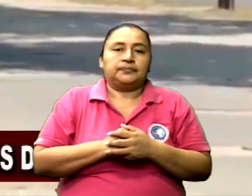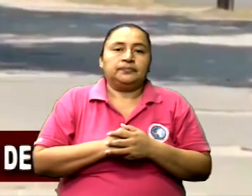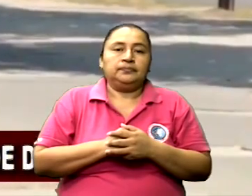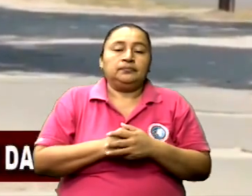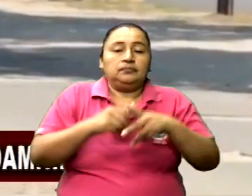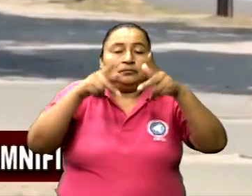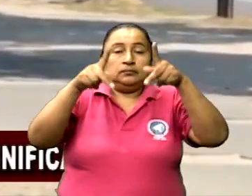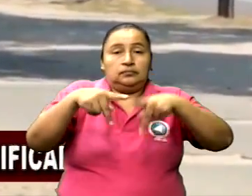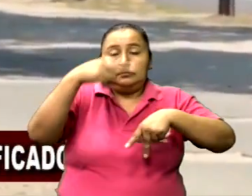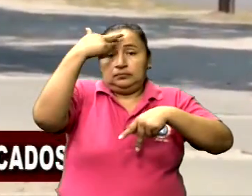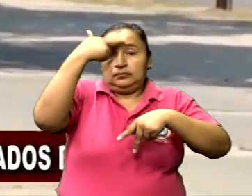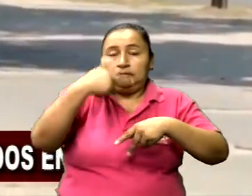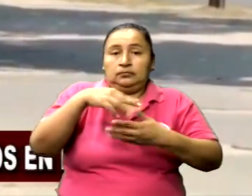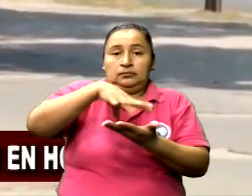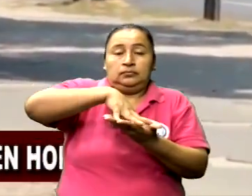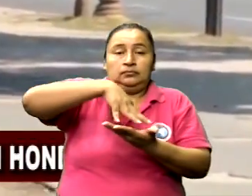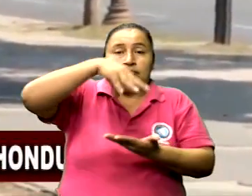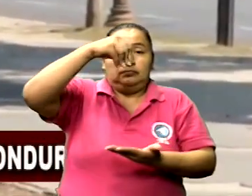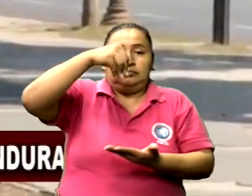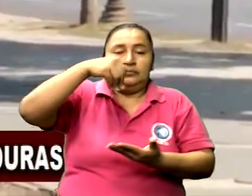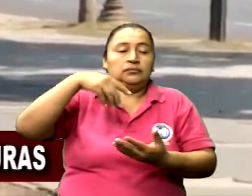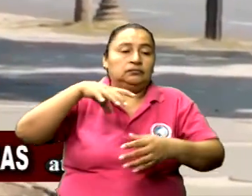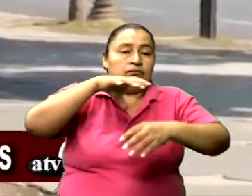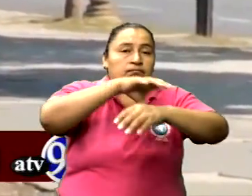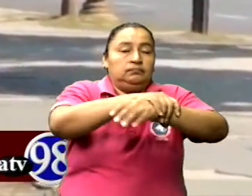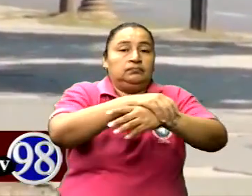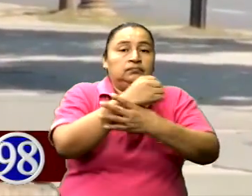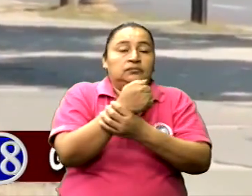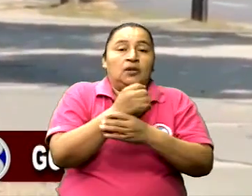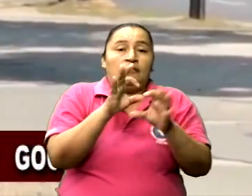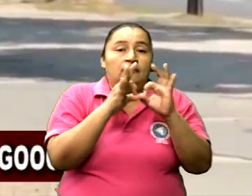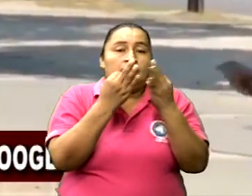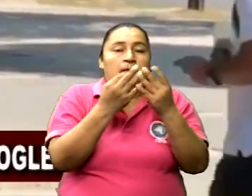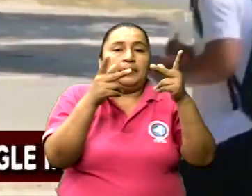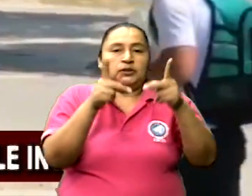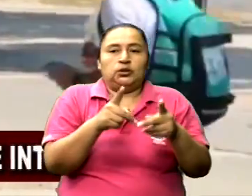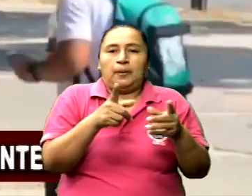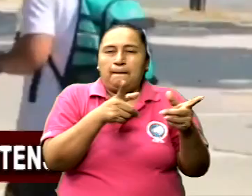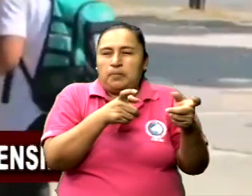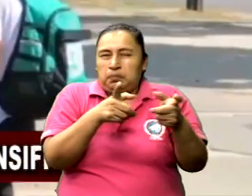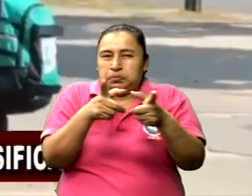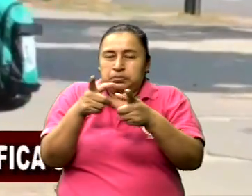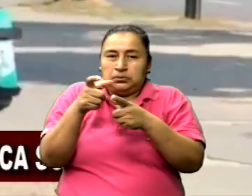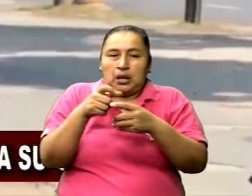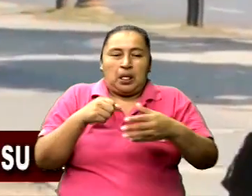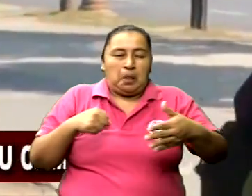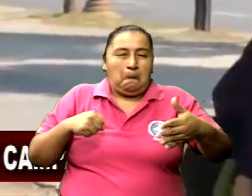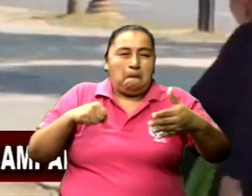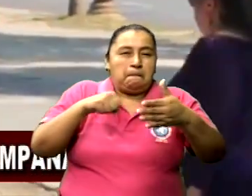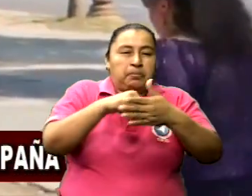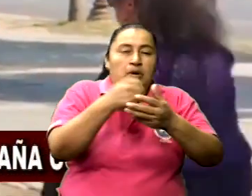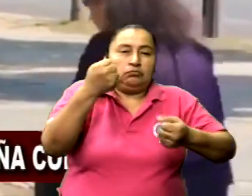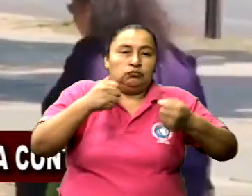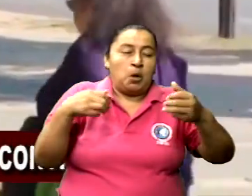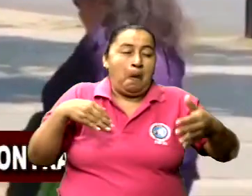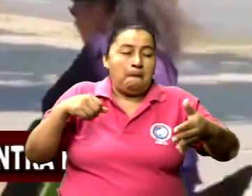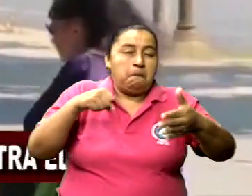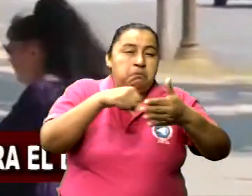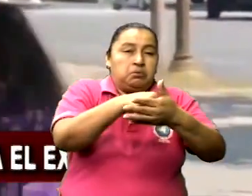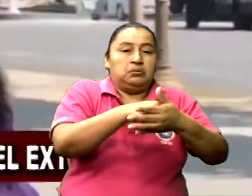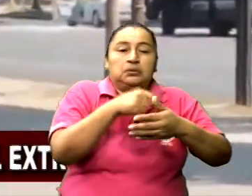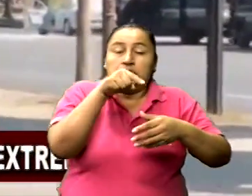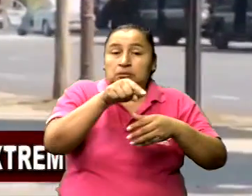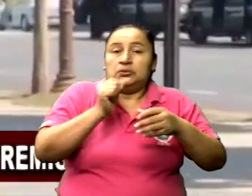Las autoridades francesas detuvieron a 4 familiares del hombre abatido tras estrellar su coche cargado de armas contra